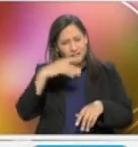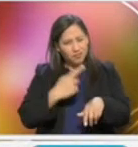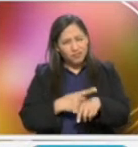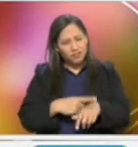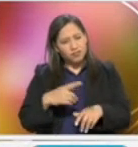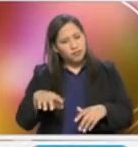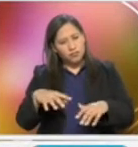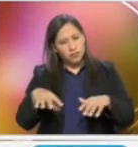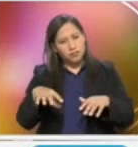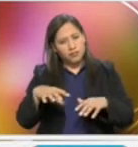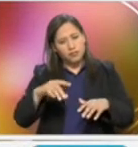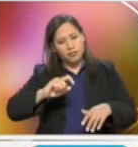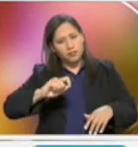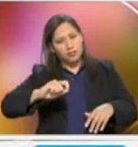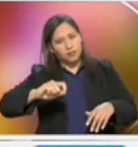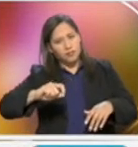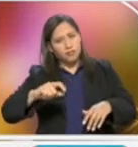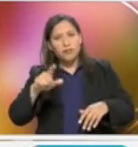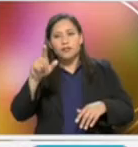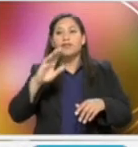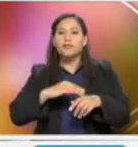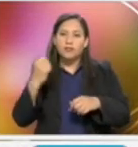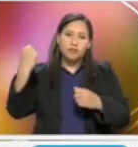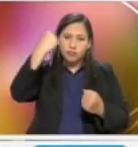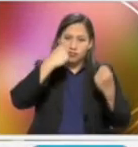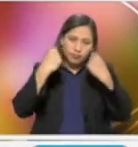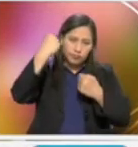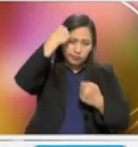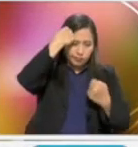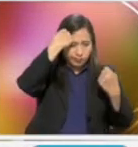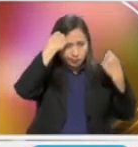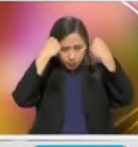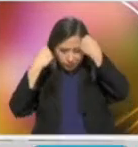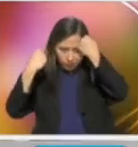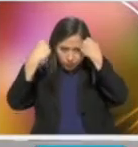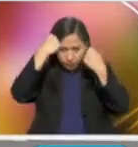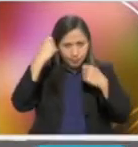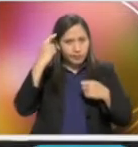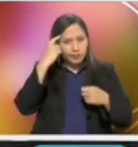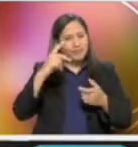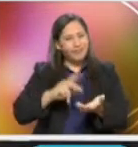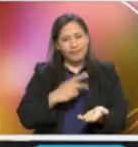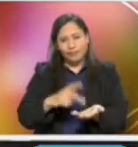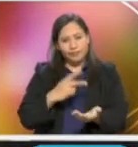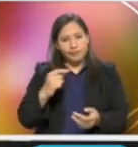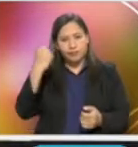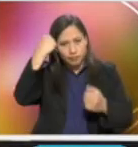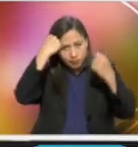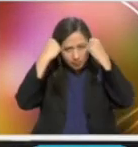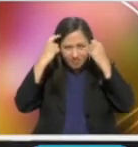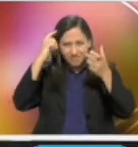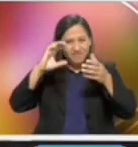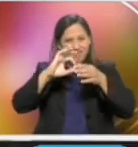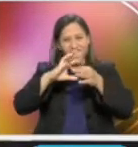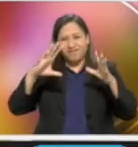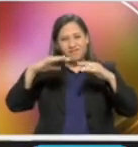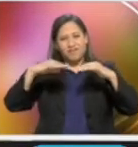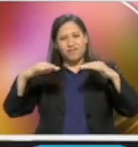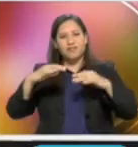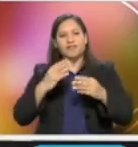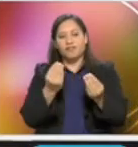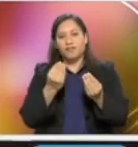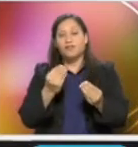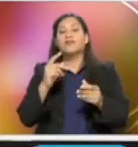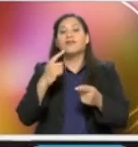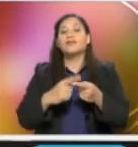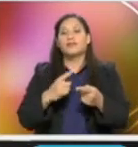porque, pues quieras que no, la cantidad de golpes que recibió en la cabeza durante su carrera boxística fue mucha. Estamos hablando nada